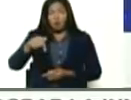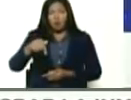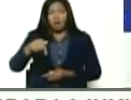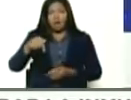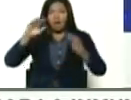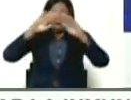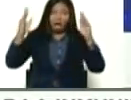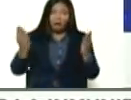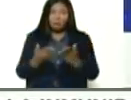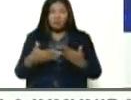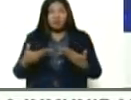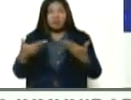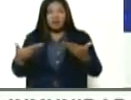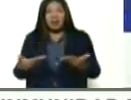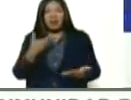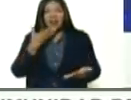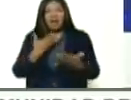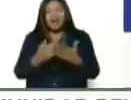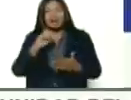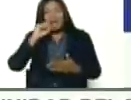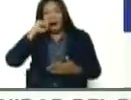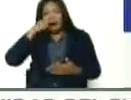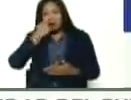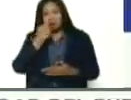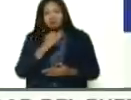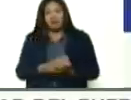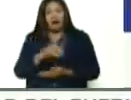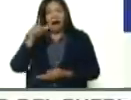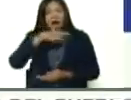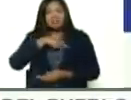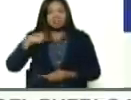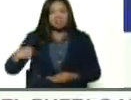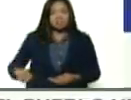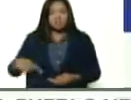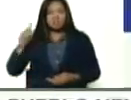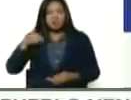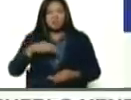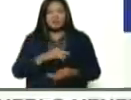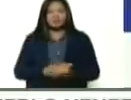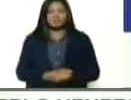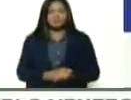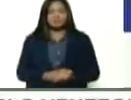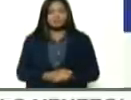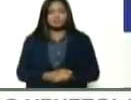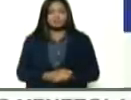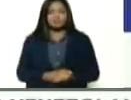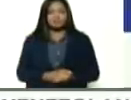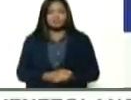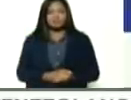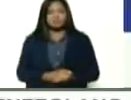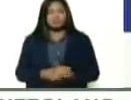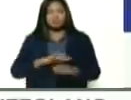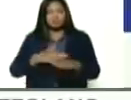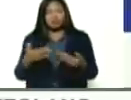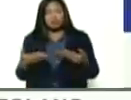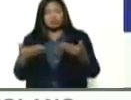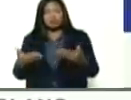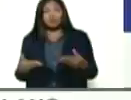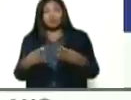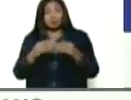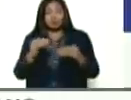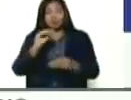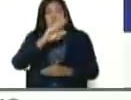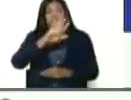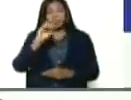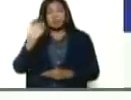mundo le tiene que dar las gracias a rusia ya china porque han dedicado casi el